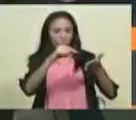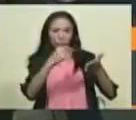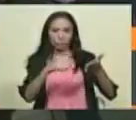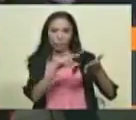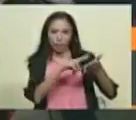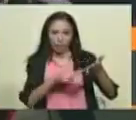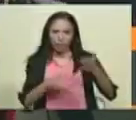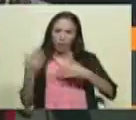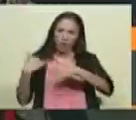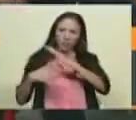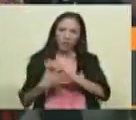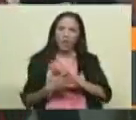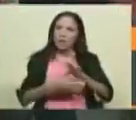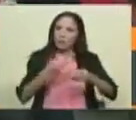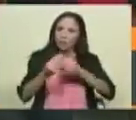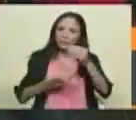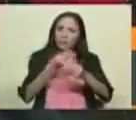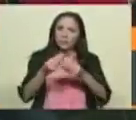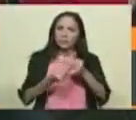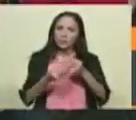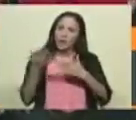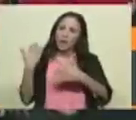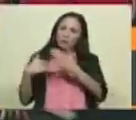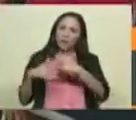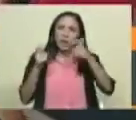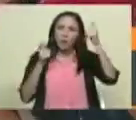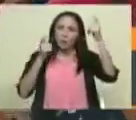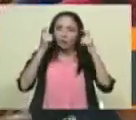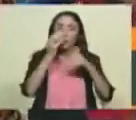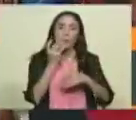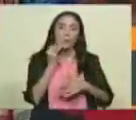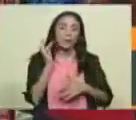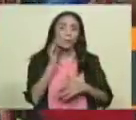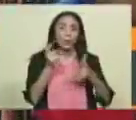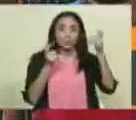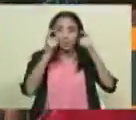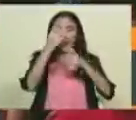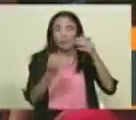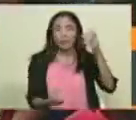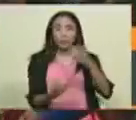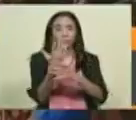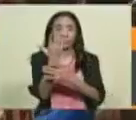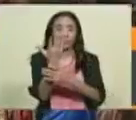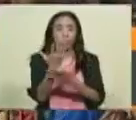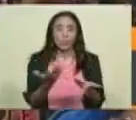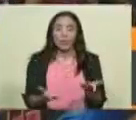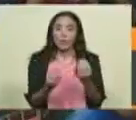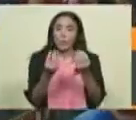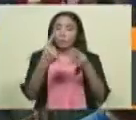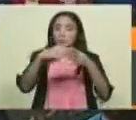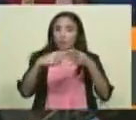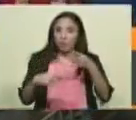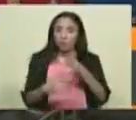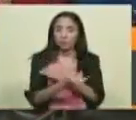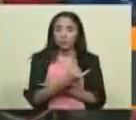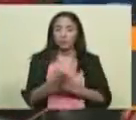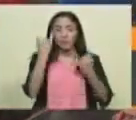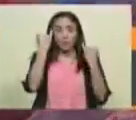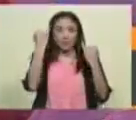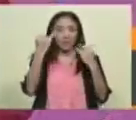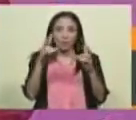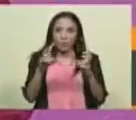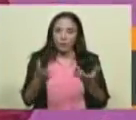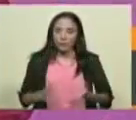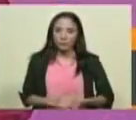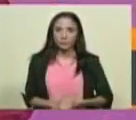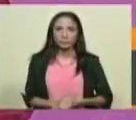hecho. Comandante Chávez, cuántas cosas fundó y cuántas me ha tocado a mí fundar. Fue el comandante Chávez